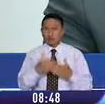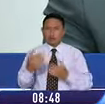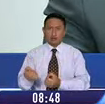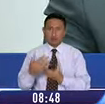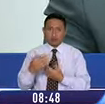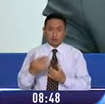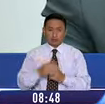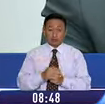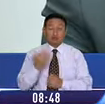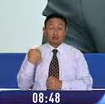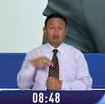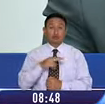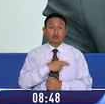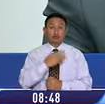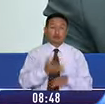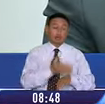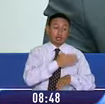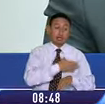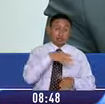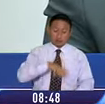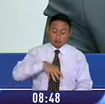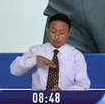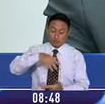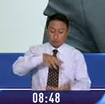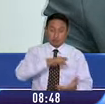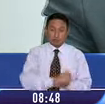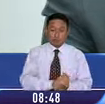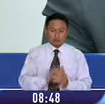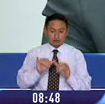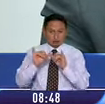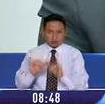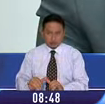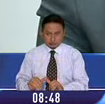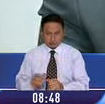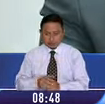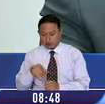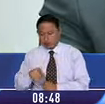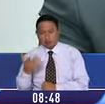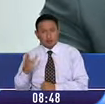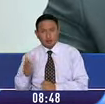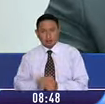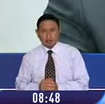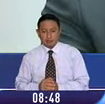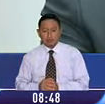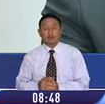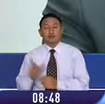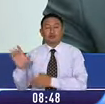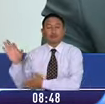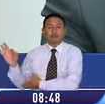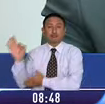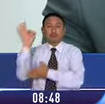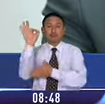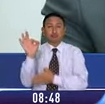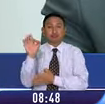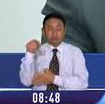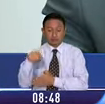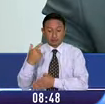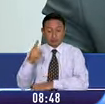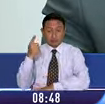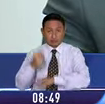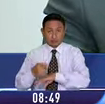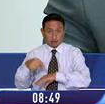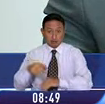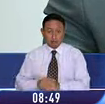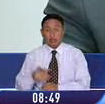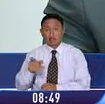que nosotros dejamos en su oportunidad esté aquí. Caso no esté, los comisionados ya se dispusieron para que